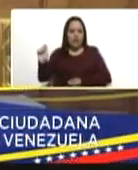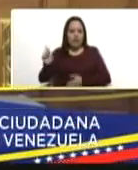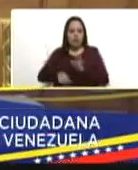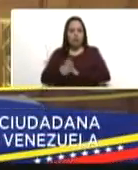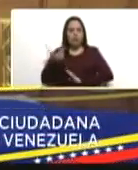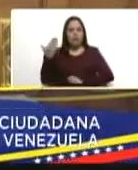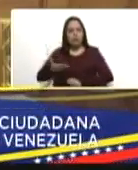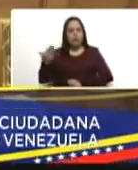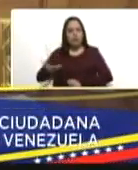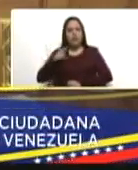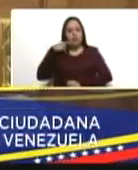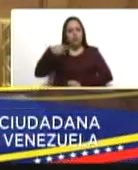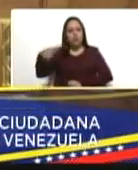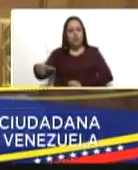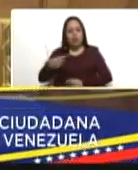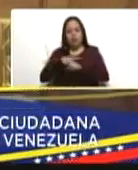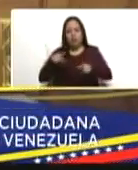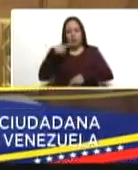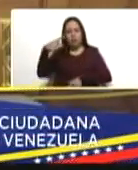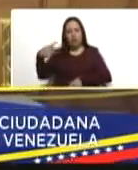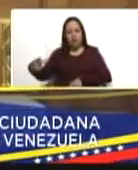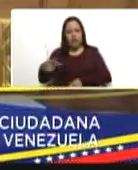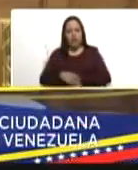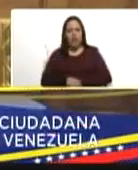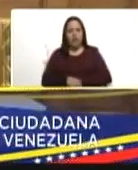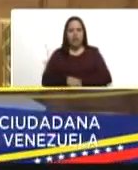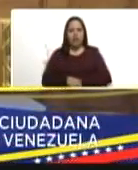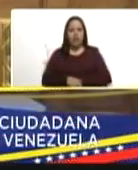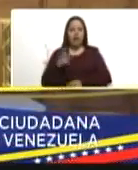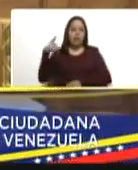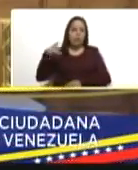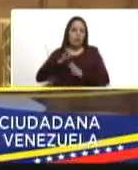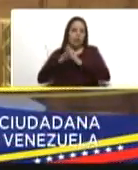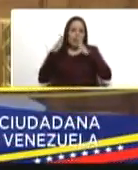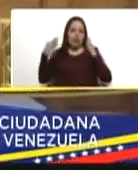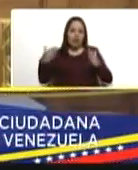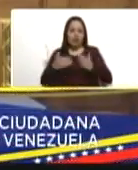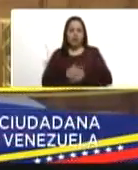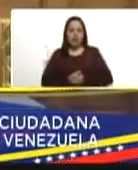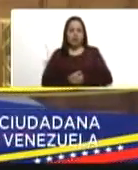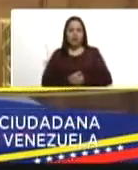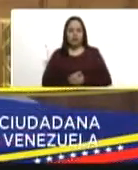política pero política con p mayúscula